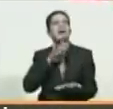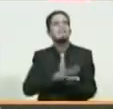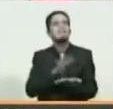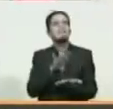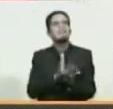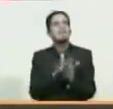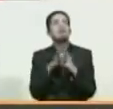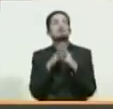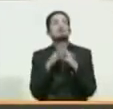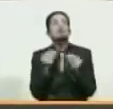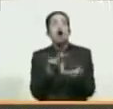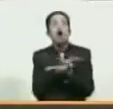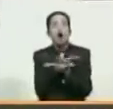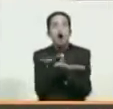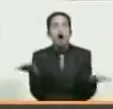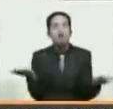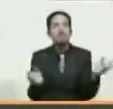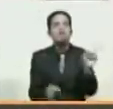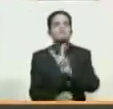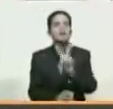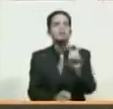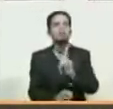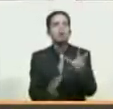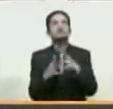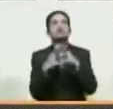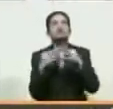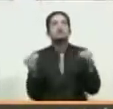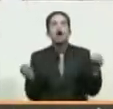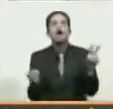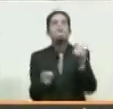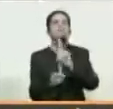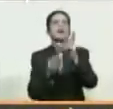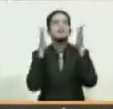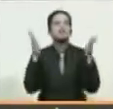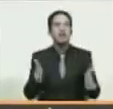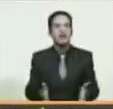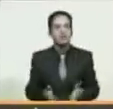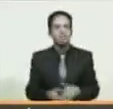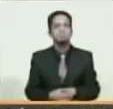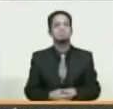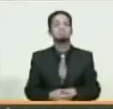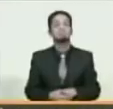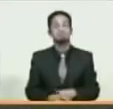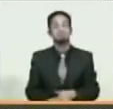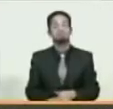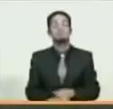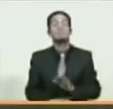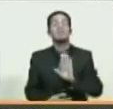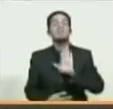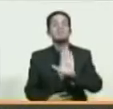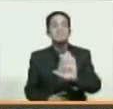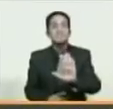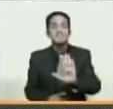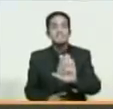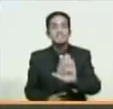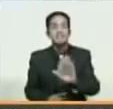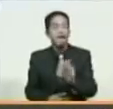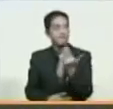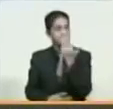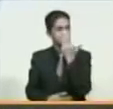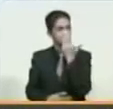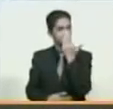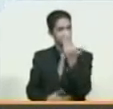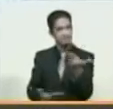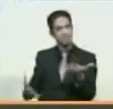de todos los venezolanos y de todas las venezolanas. Y así, frente a sus compañeros de